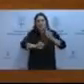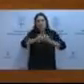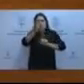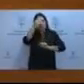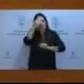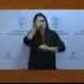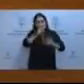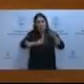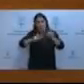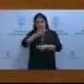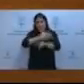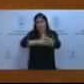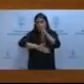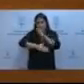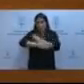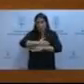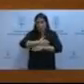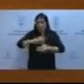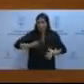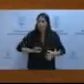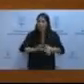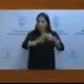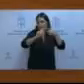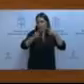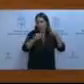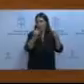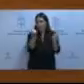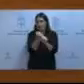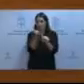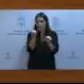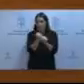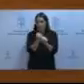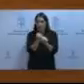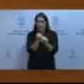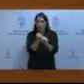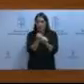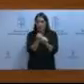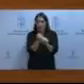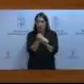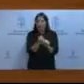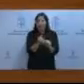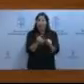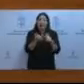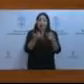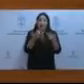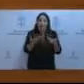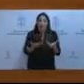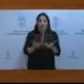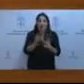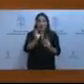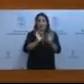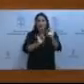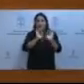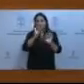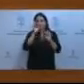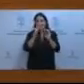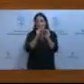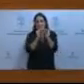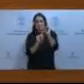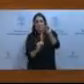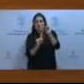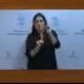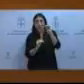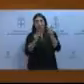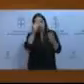con discapacidad en relación con el mercado de trabajo es su baja tasa de actividad. Por ello, creemos que es ahora